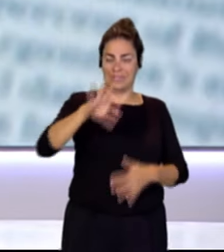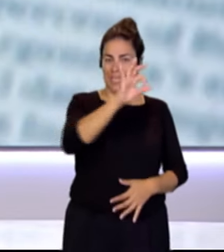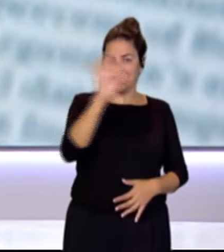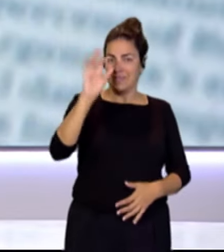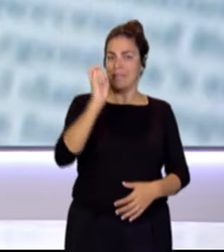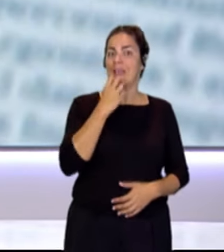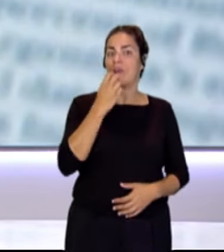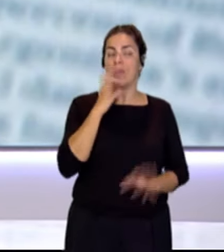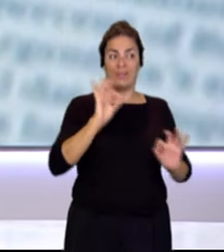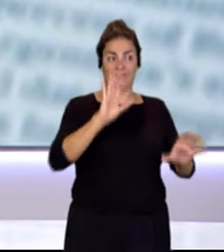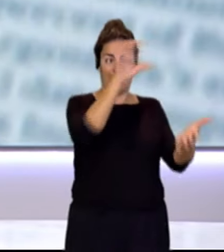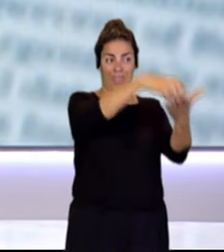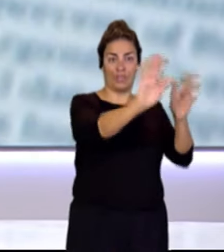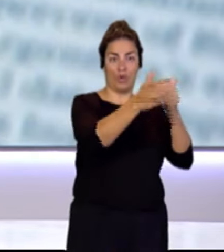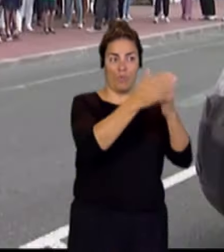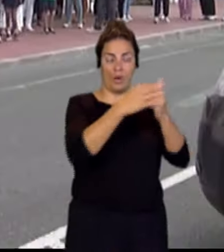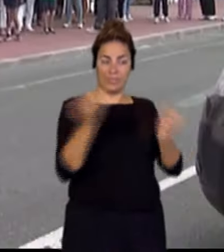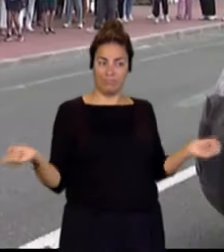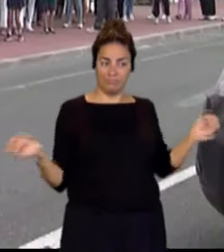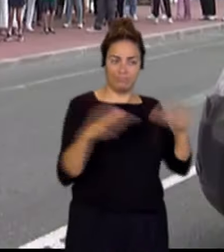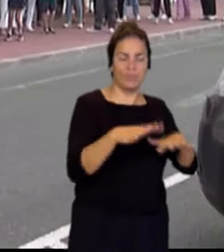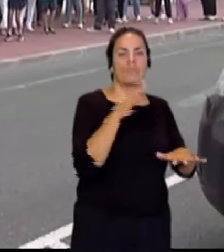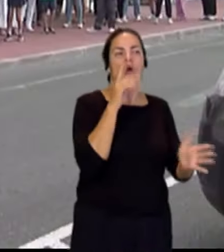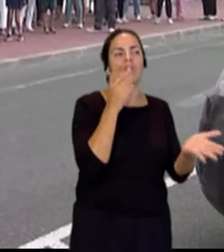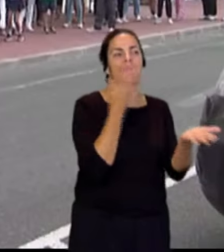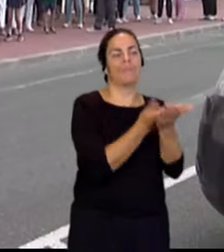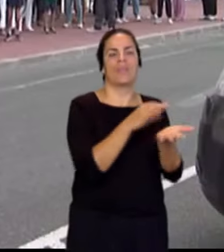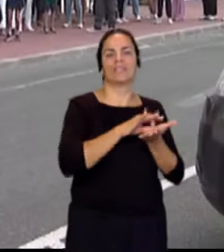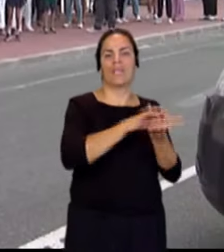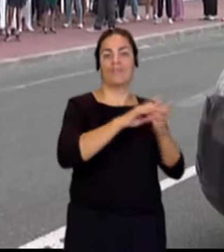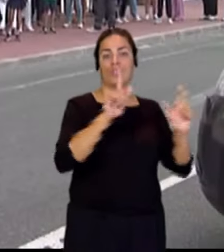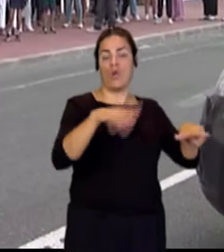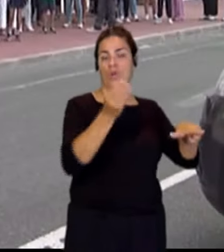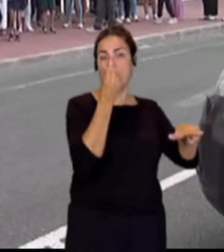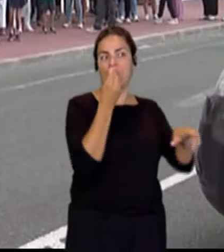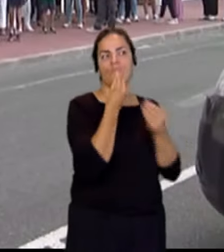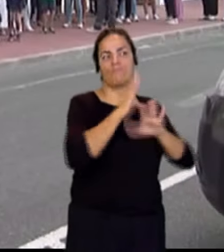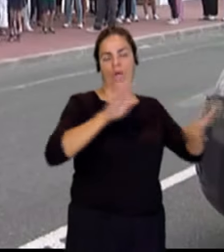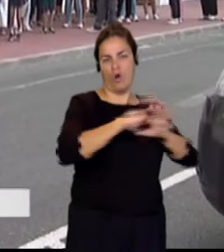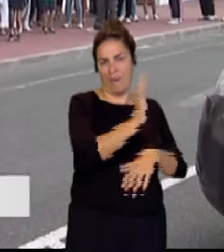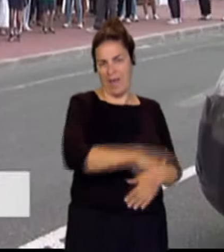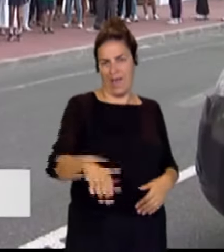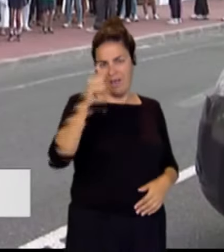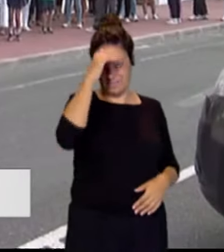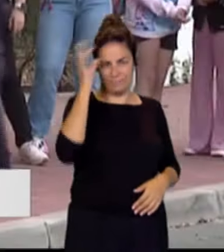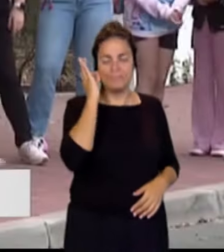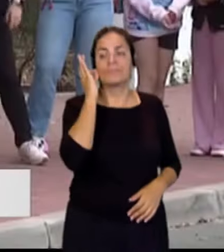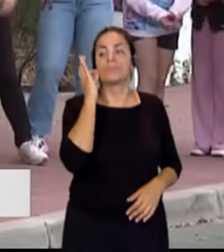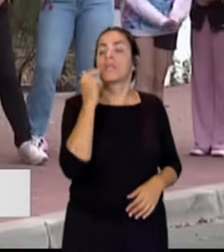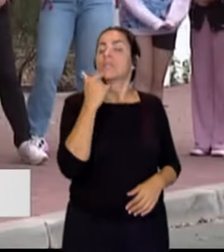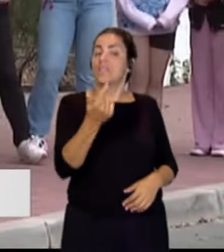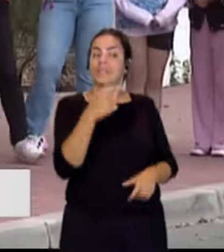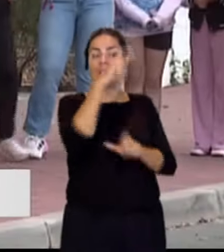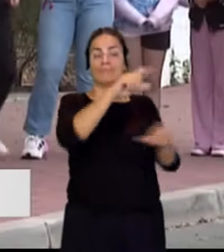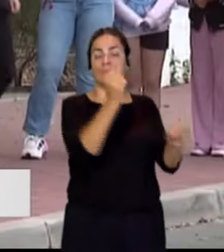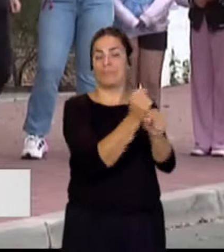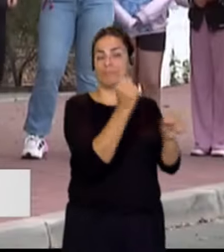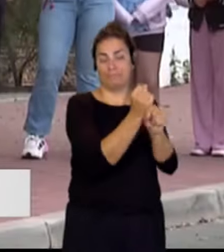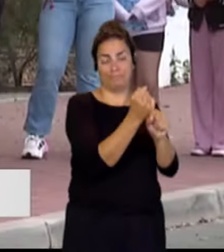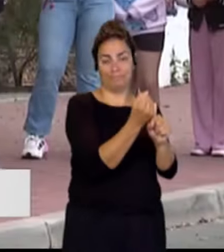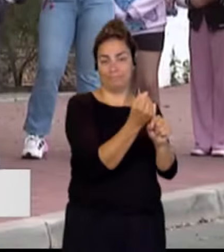exigiendo un mejor servicio de comedor para sus hijos e hijas según denuncian la falta de personal que sufren desde